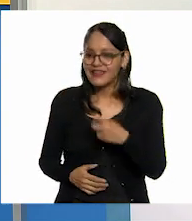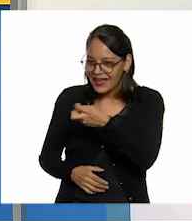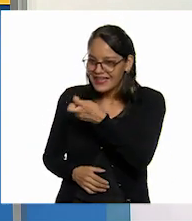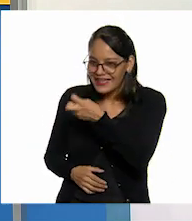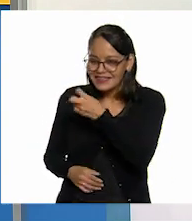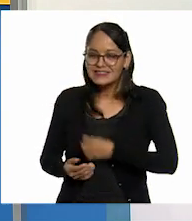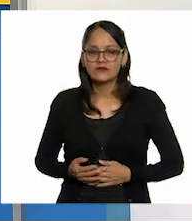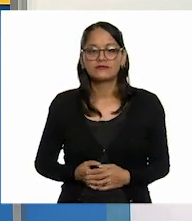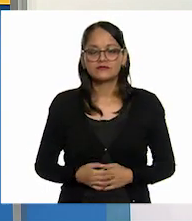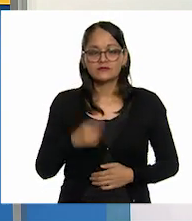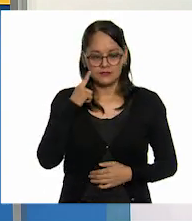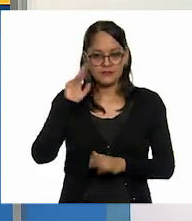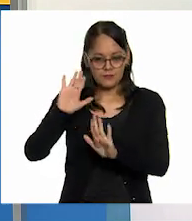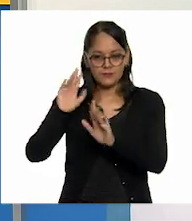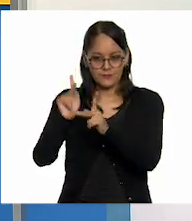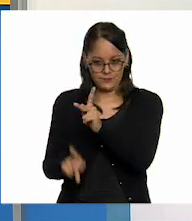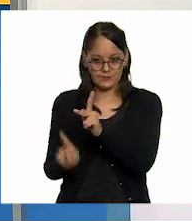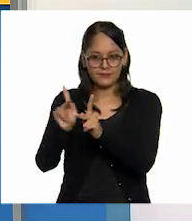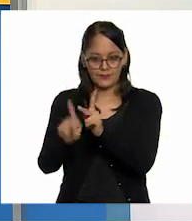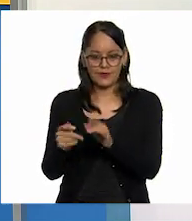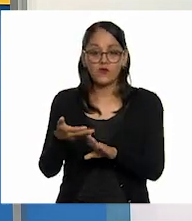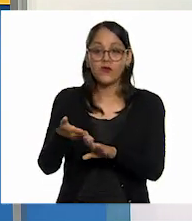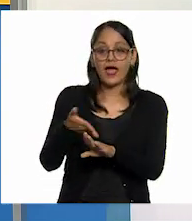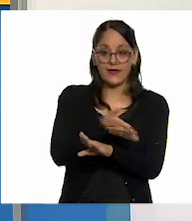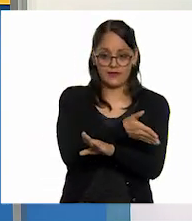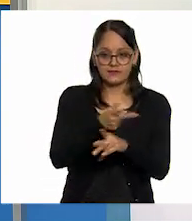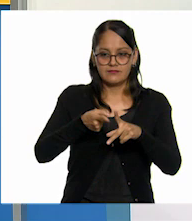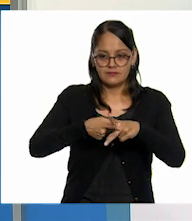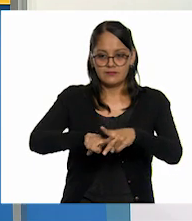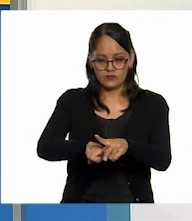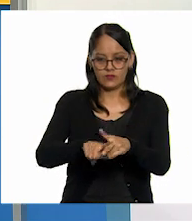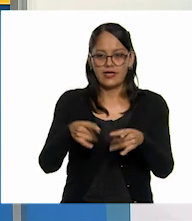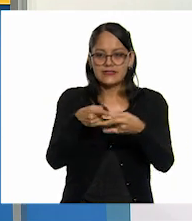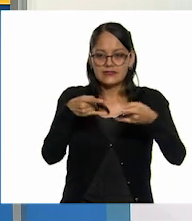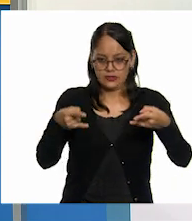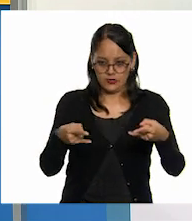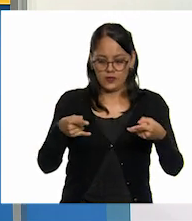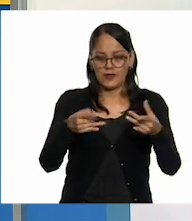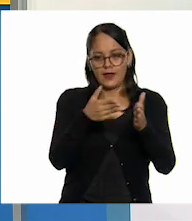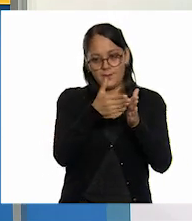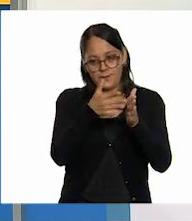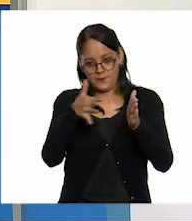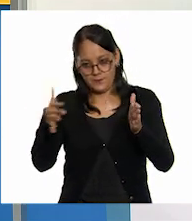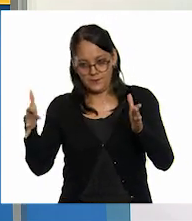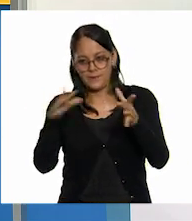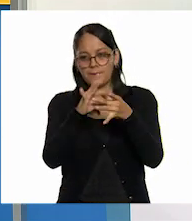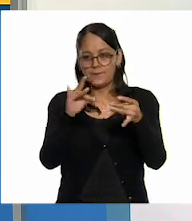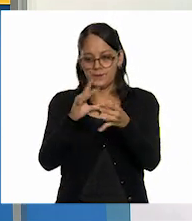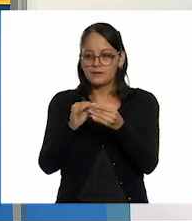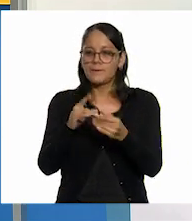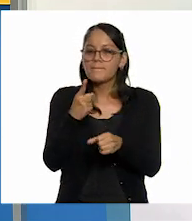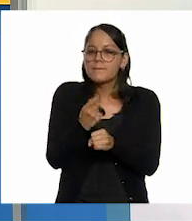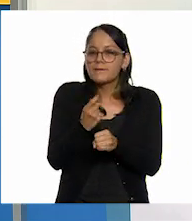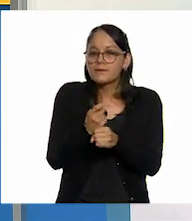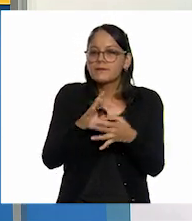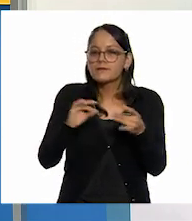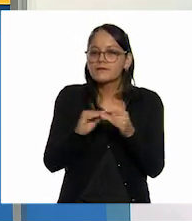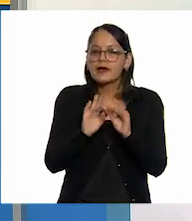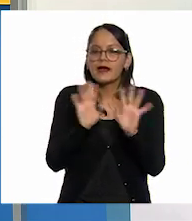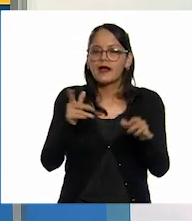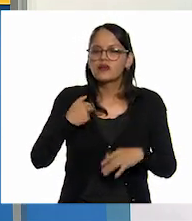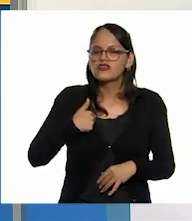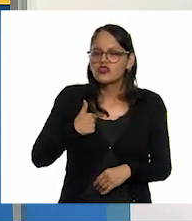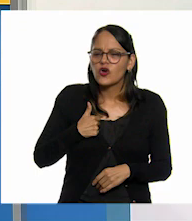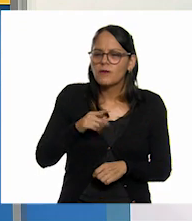Raulito, antes de que empecemos a comentar esta narración, vamos a tener en claro qué es lo que queremos